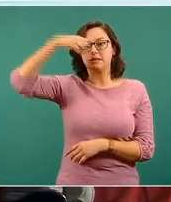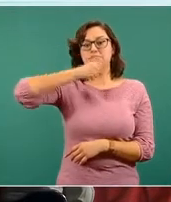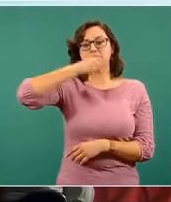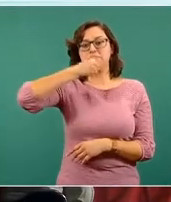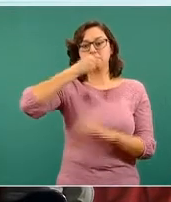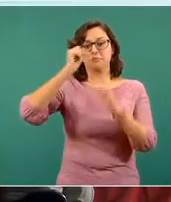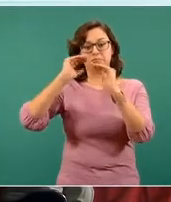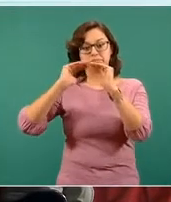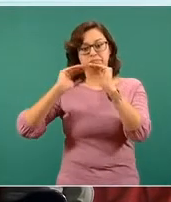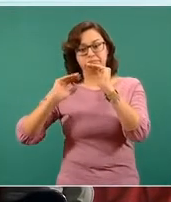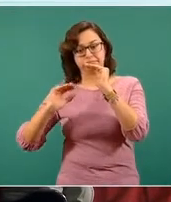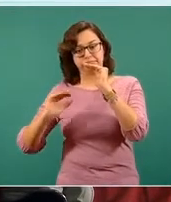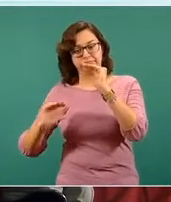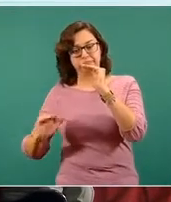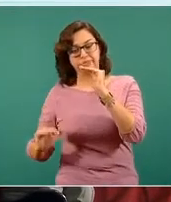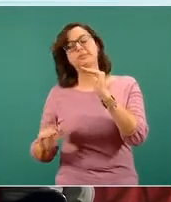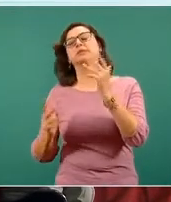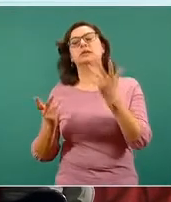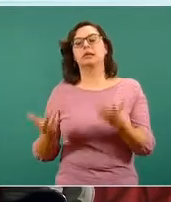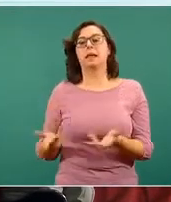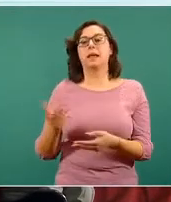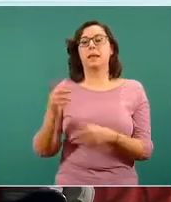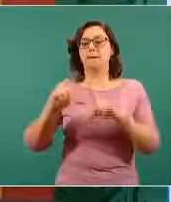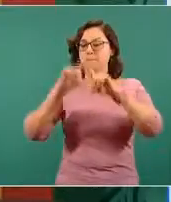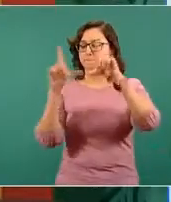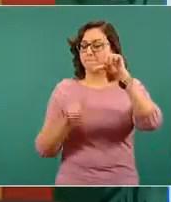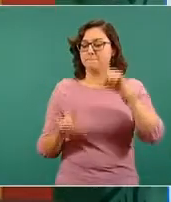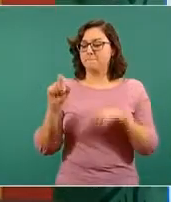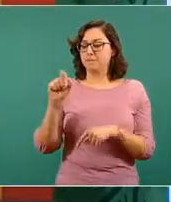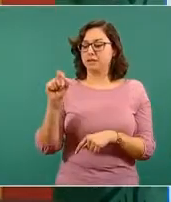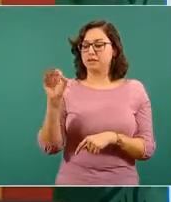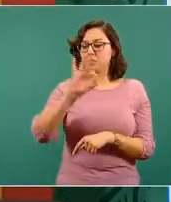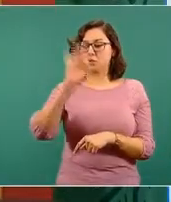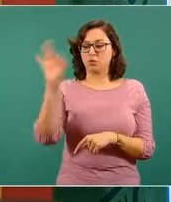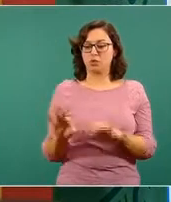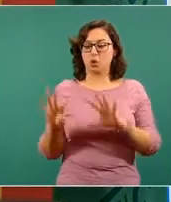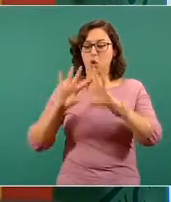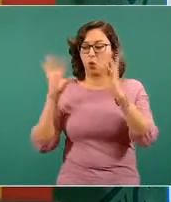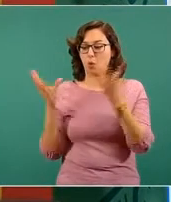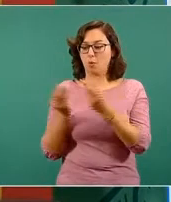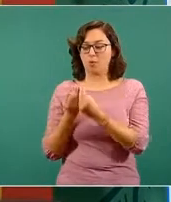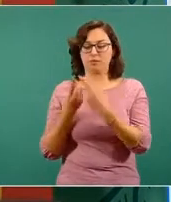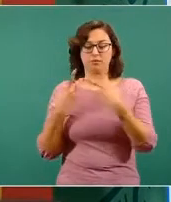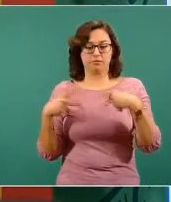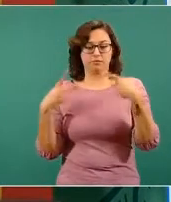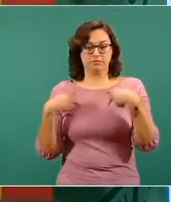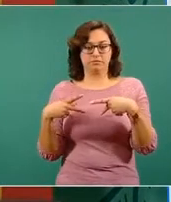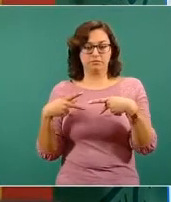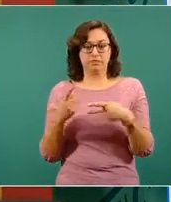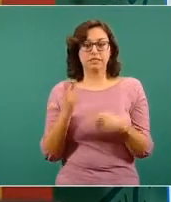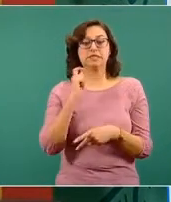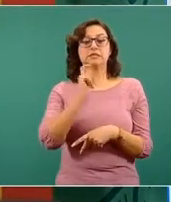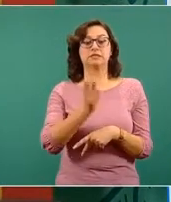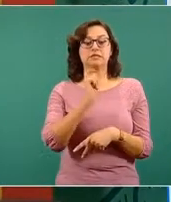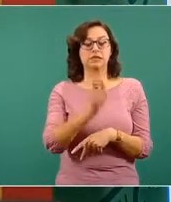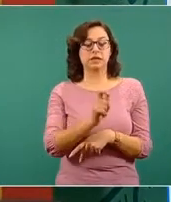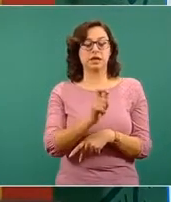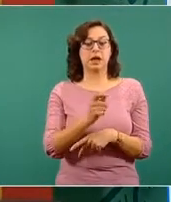abajo en edad, cuando lleguemos al 20% de cobertura del total de la población mexicana, se habrá logrado